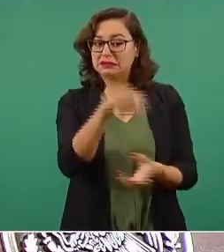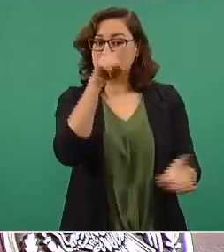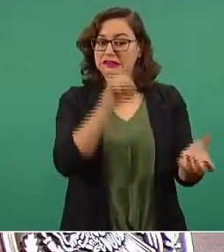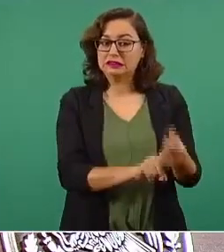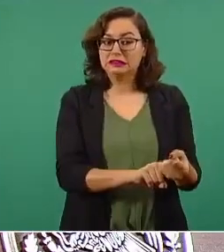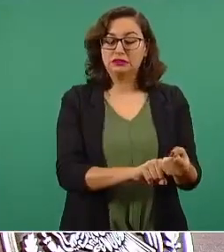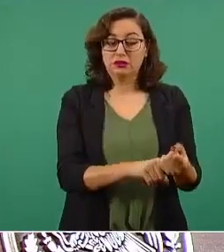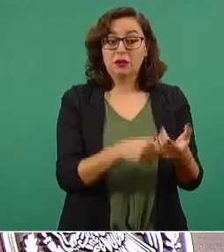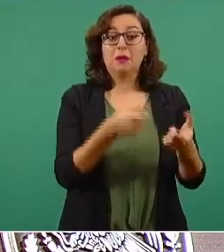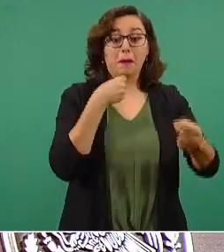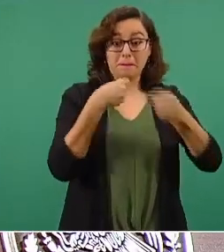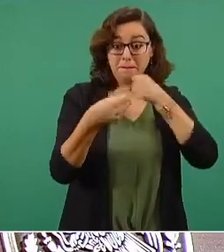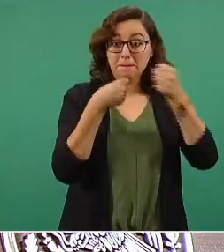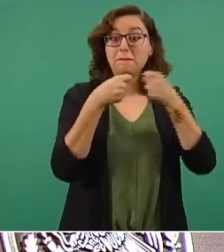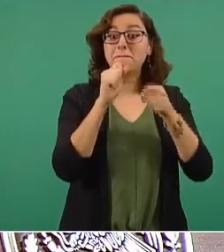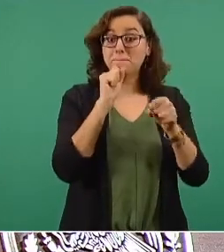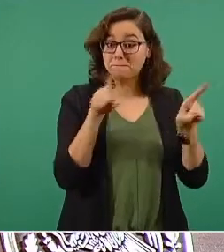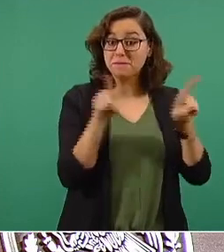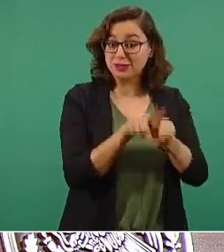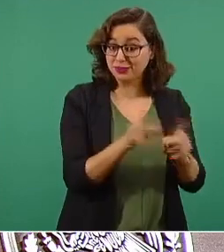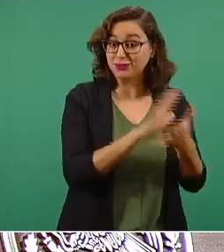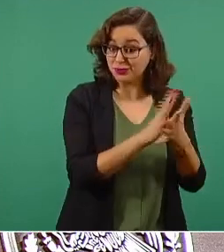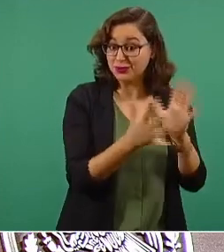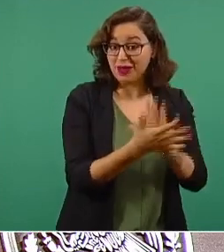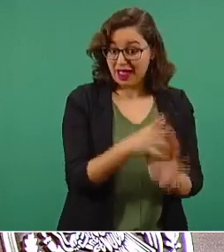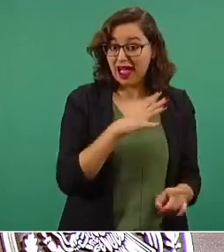hasta periodistas,